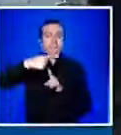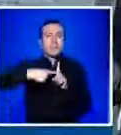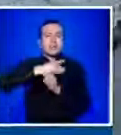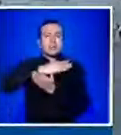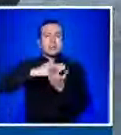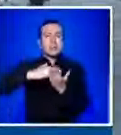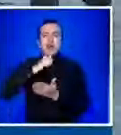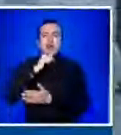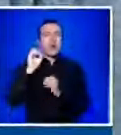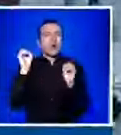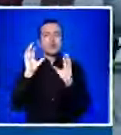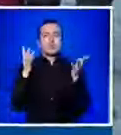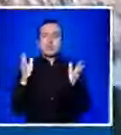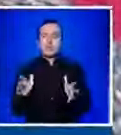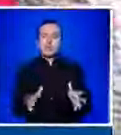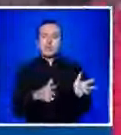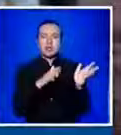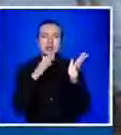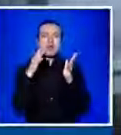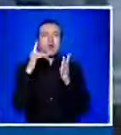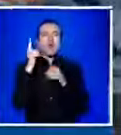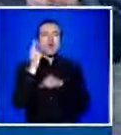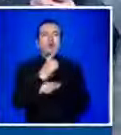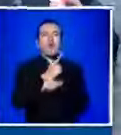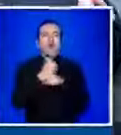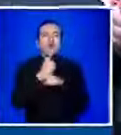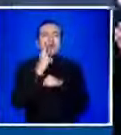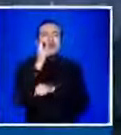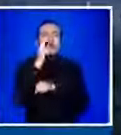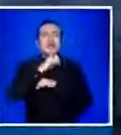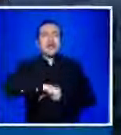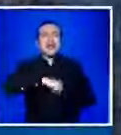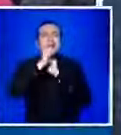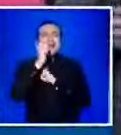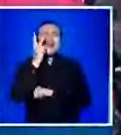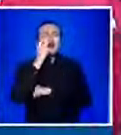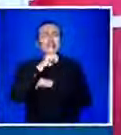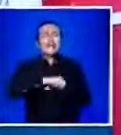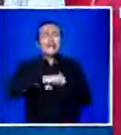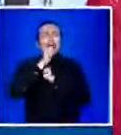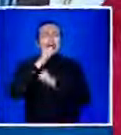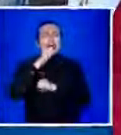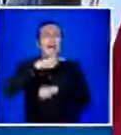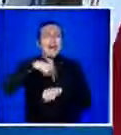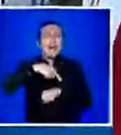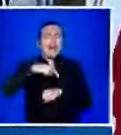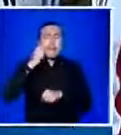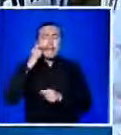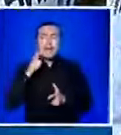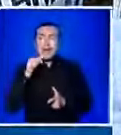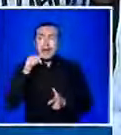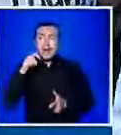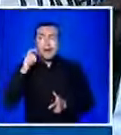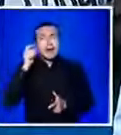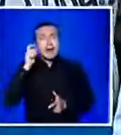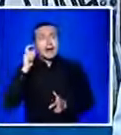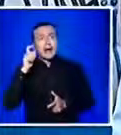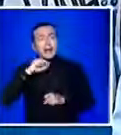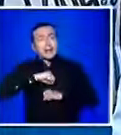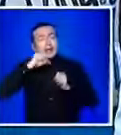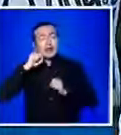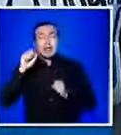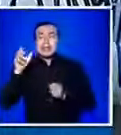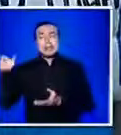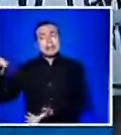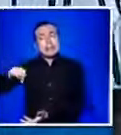agua. Y nos dan a veces 1 hora, a la 1 de la mañana, 2 de la mañana. Y toca uno estar pendiente para levantar a coger agua o